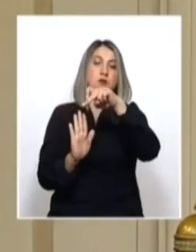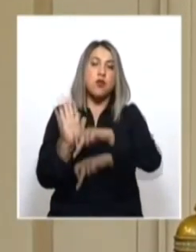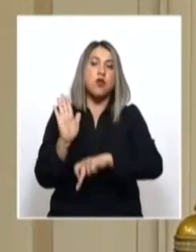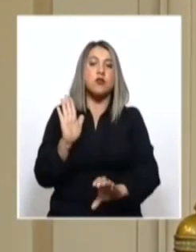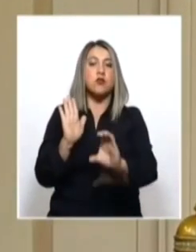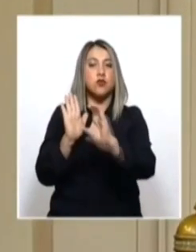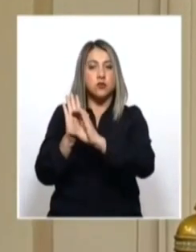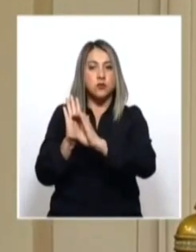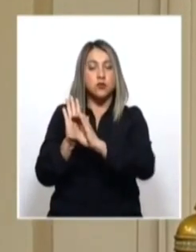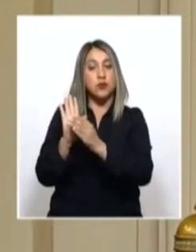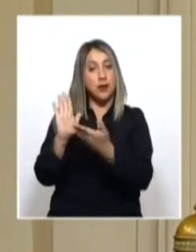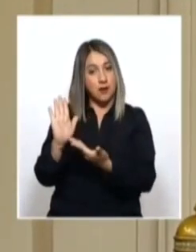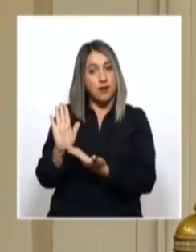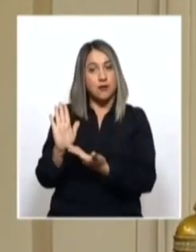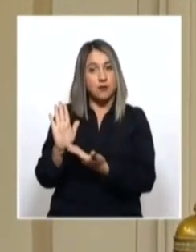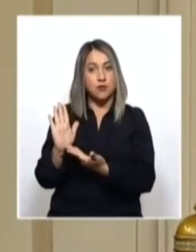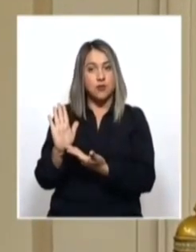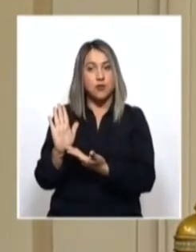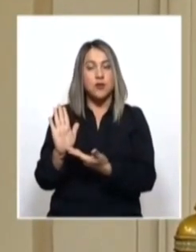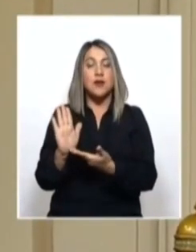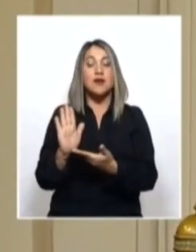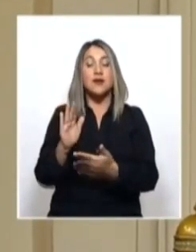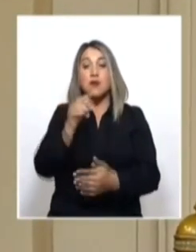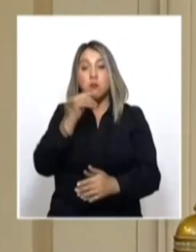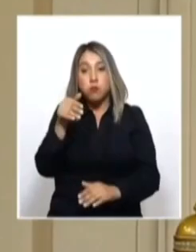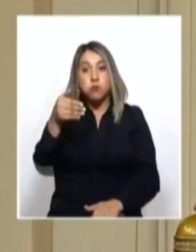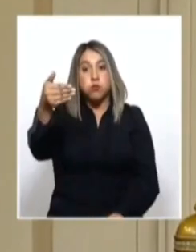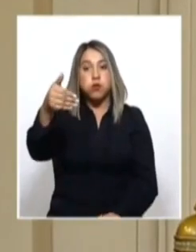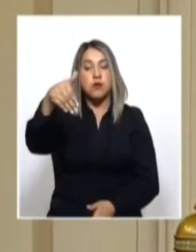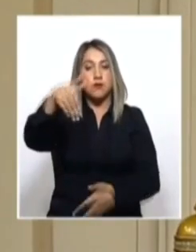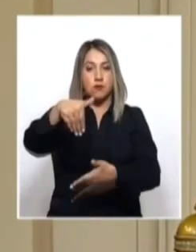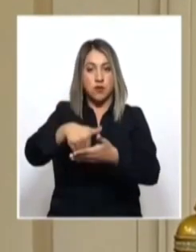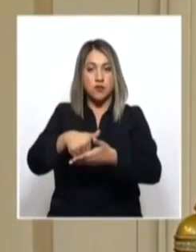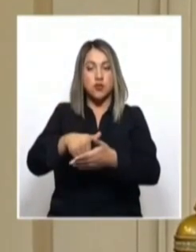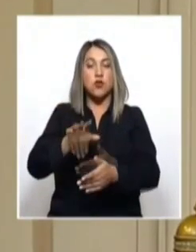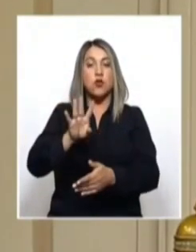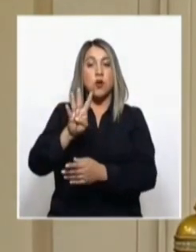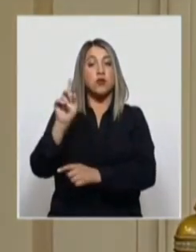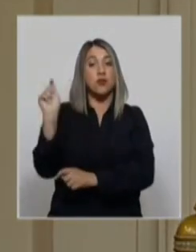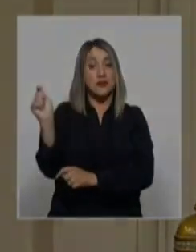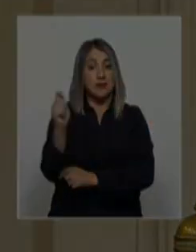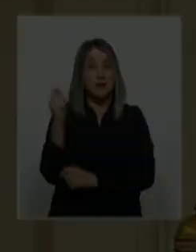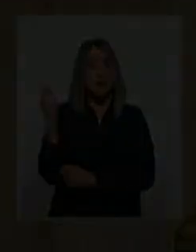antineo liberal y de izquierdas cuando en realidad no fue así